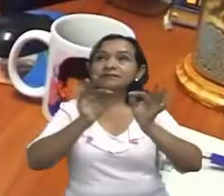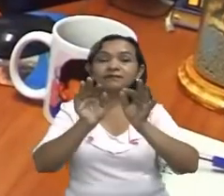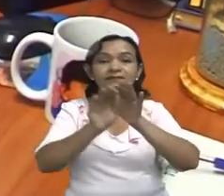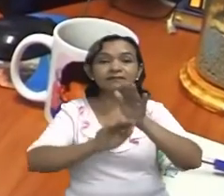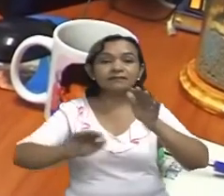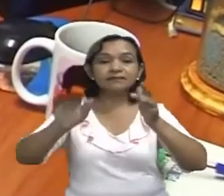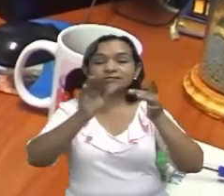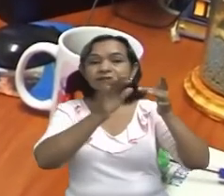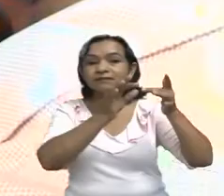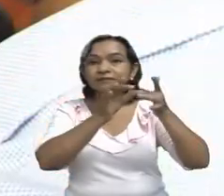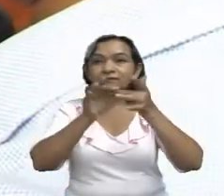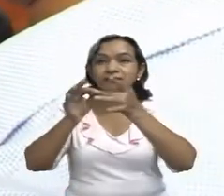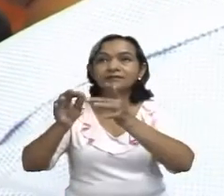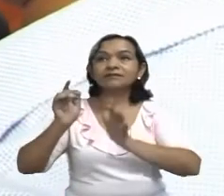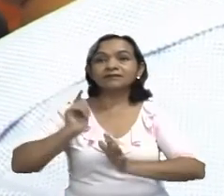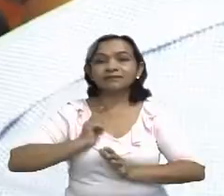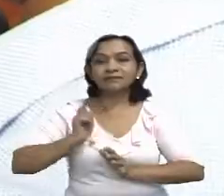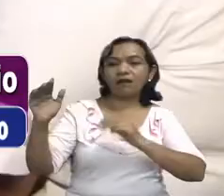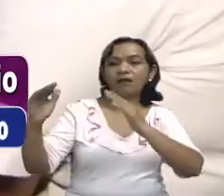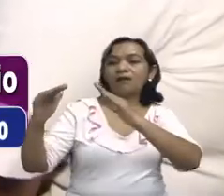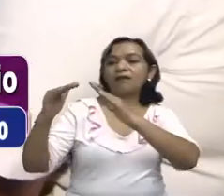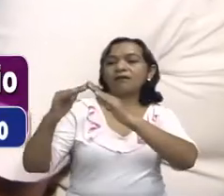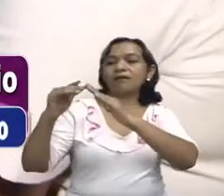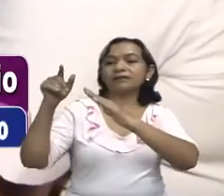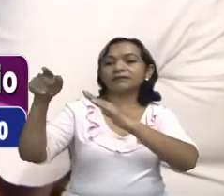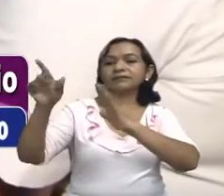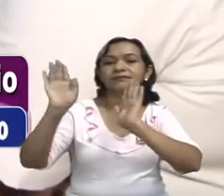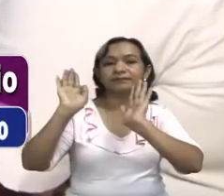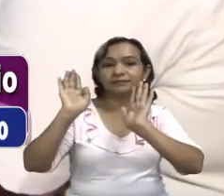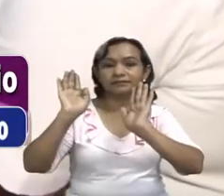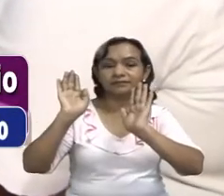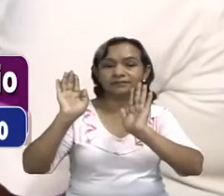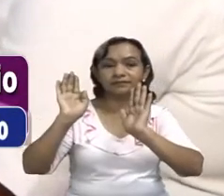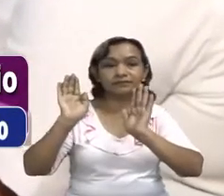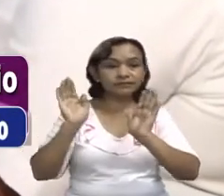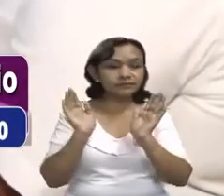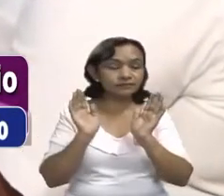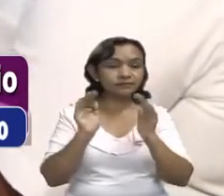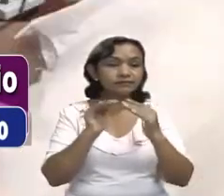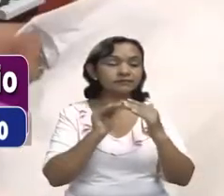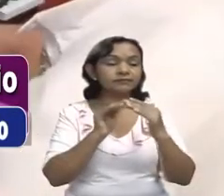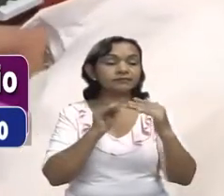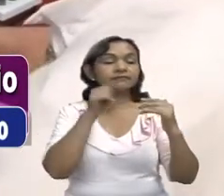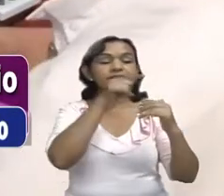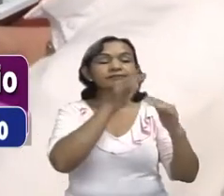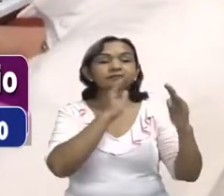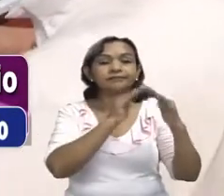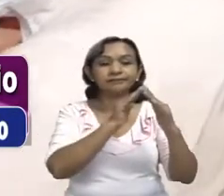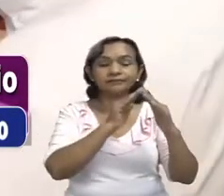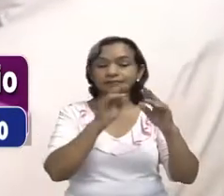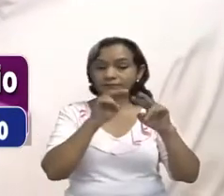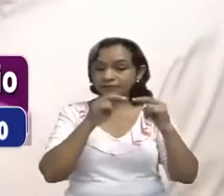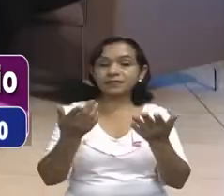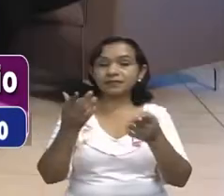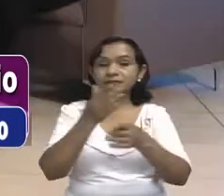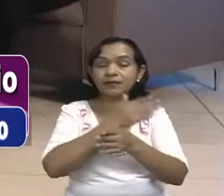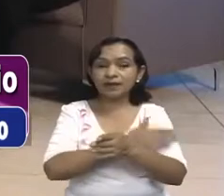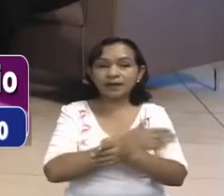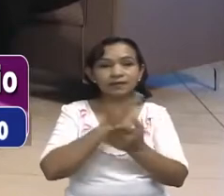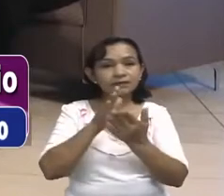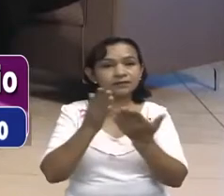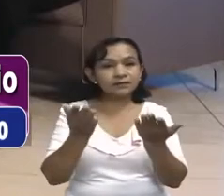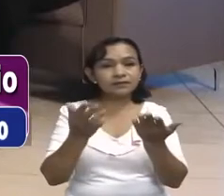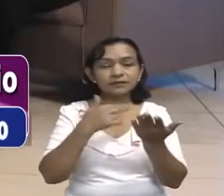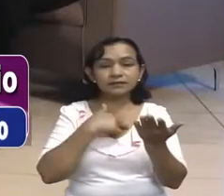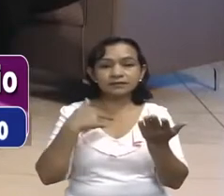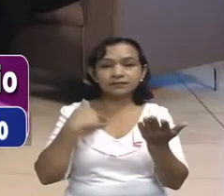El noticiero, por ejemplo, que mencionaba Liz, era, okay, era lo primero, el inicio tenía que ser de la programación. Así